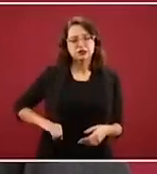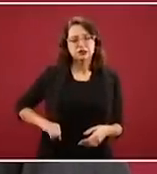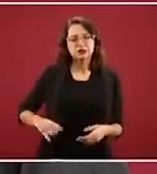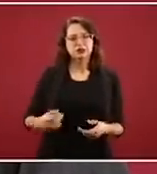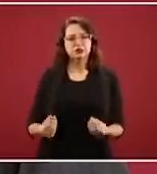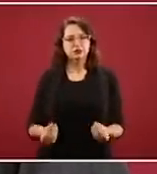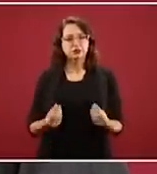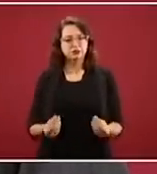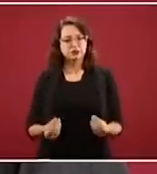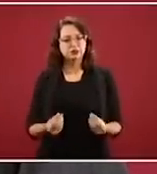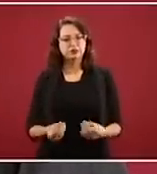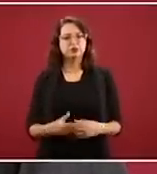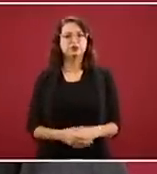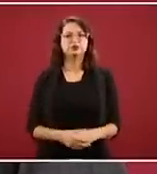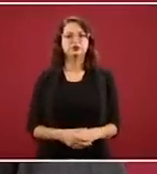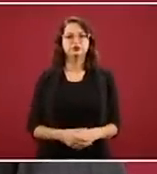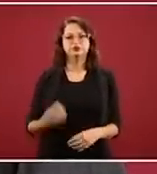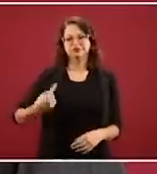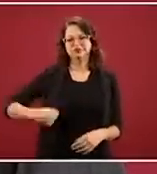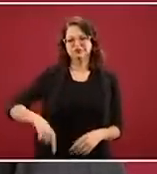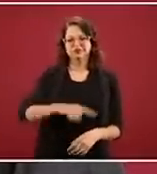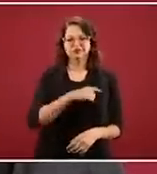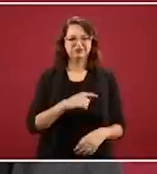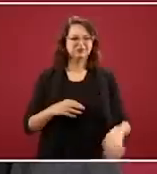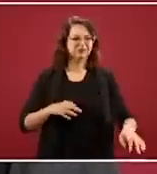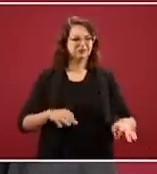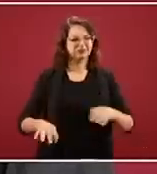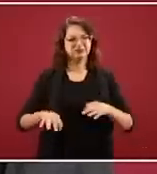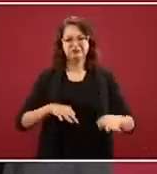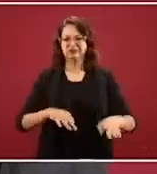trabajando todo el tiempo,